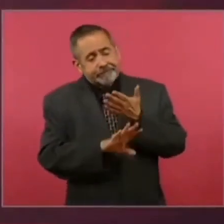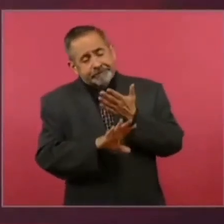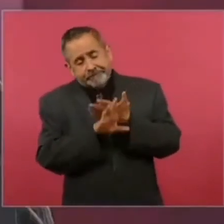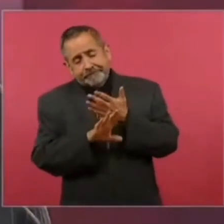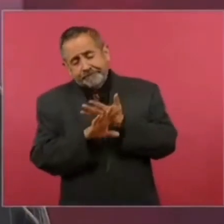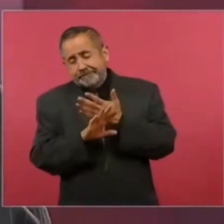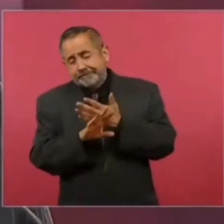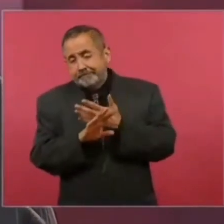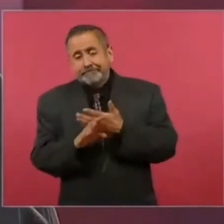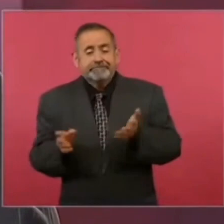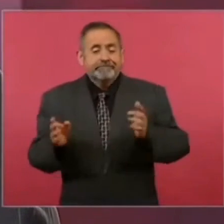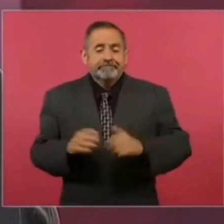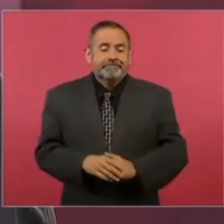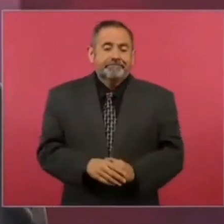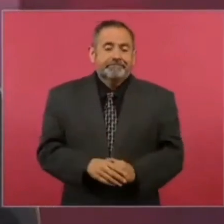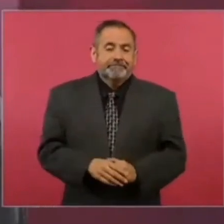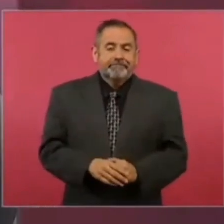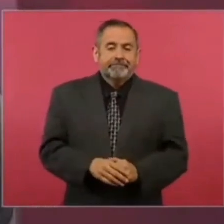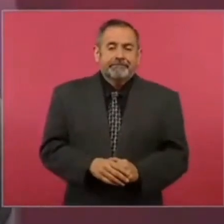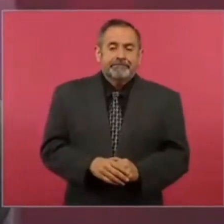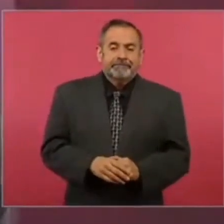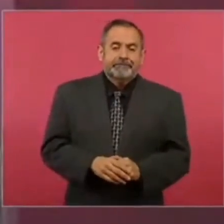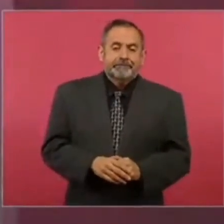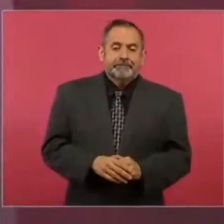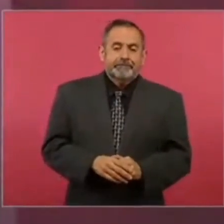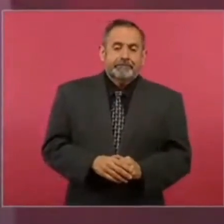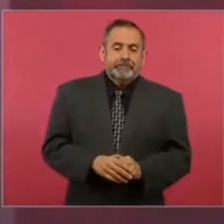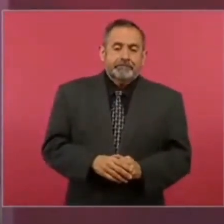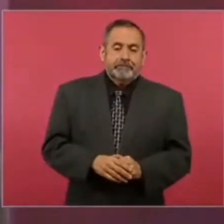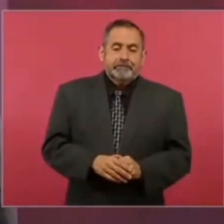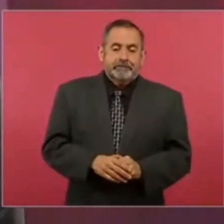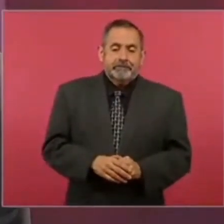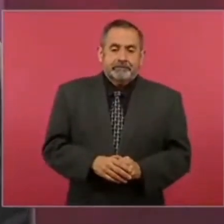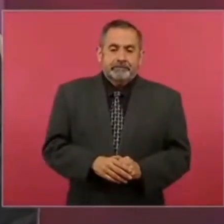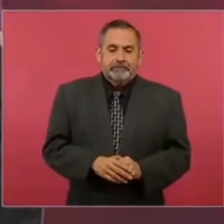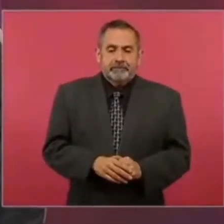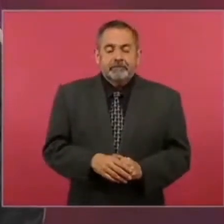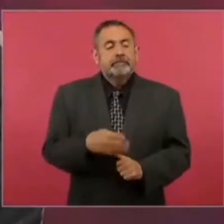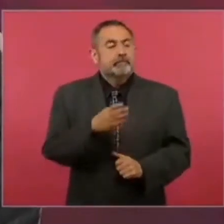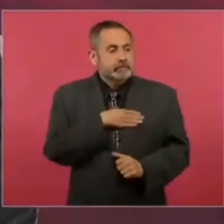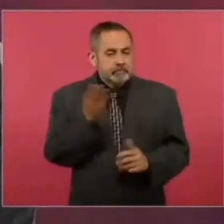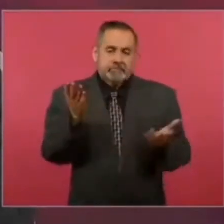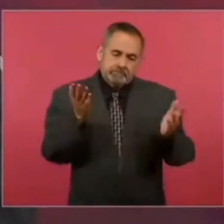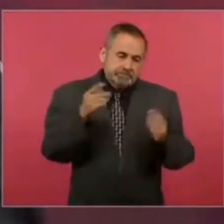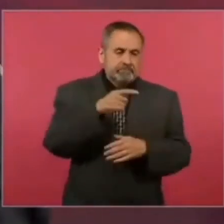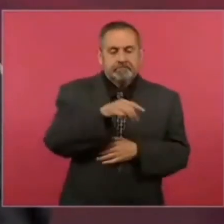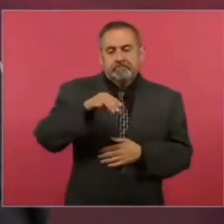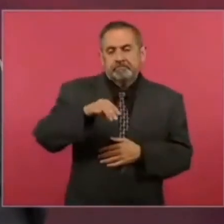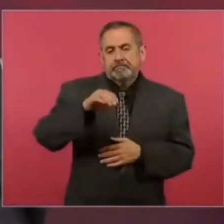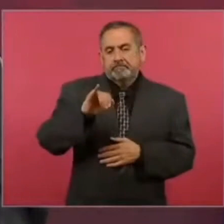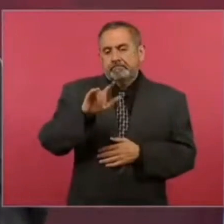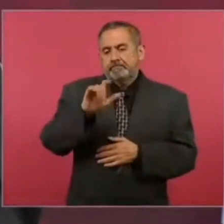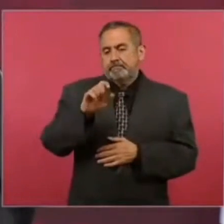todos los días. Y pues qué bueno que el Milenio, ¿no?,